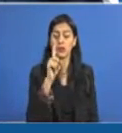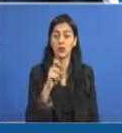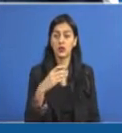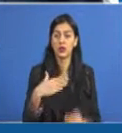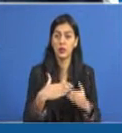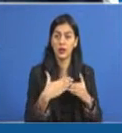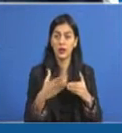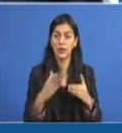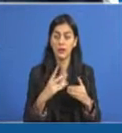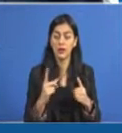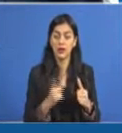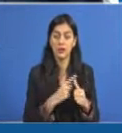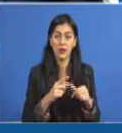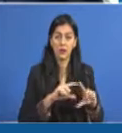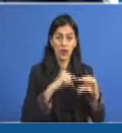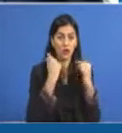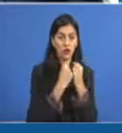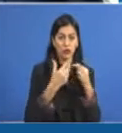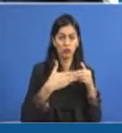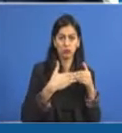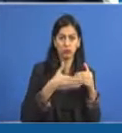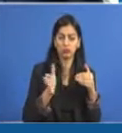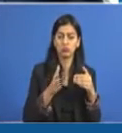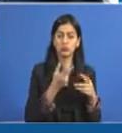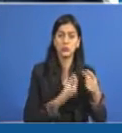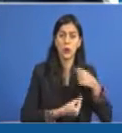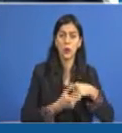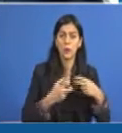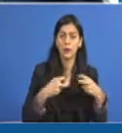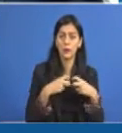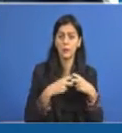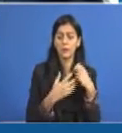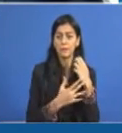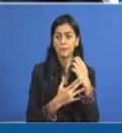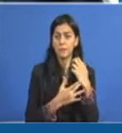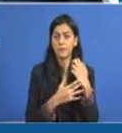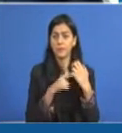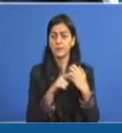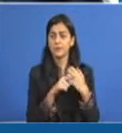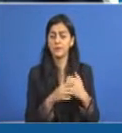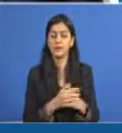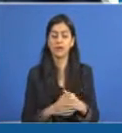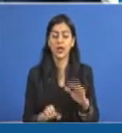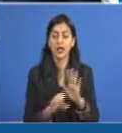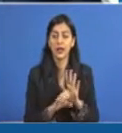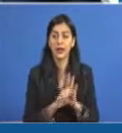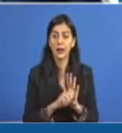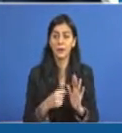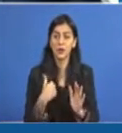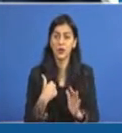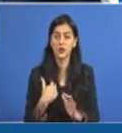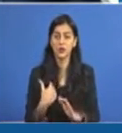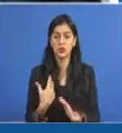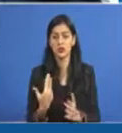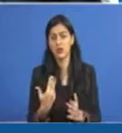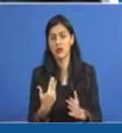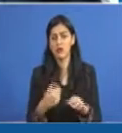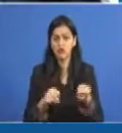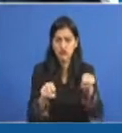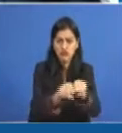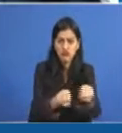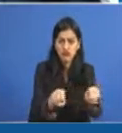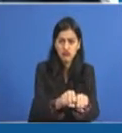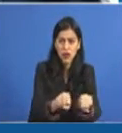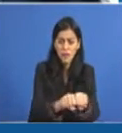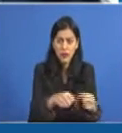primer bloque acerca del comercio electrónico era en el caso, por ejemplo, yo tengo una zapatería, no es que la tenga,